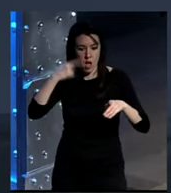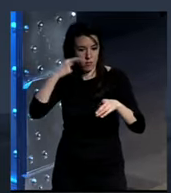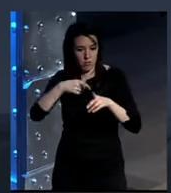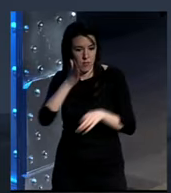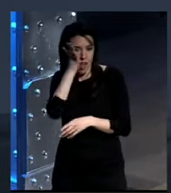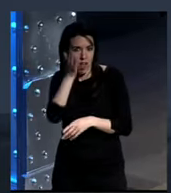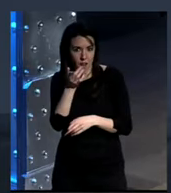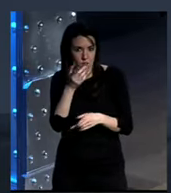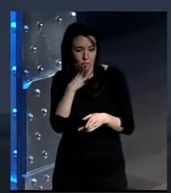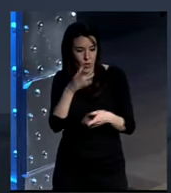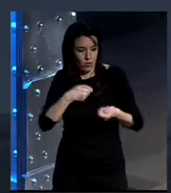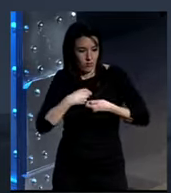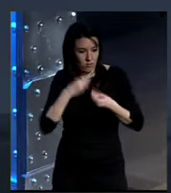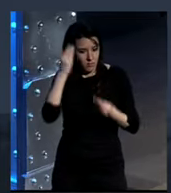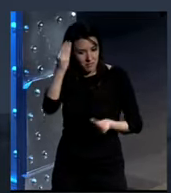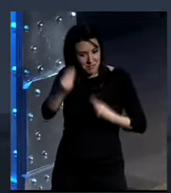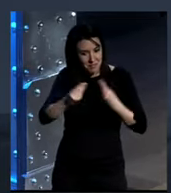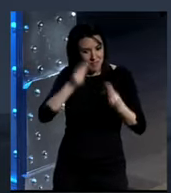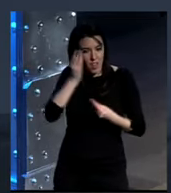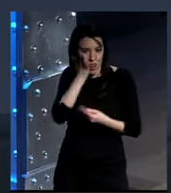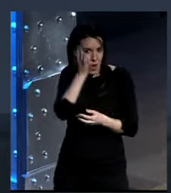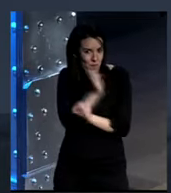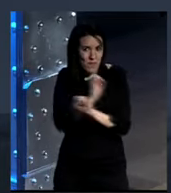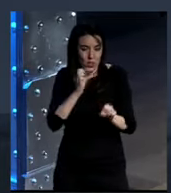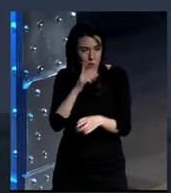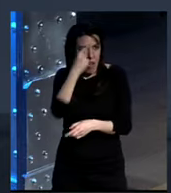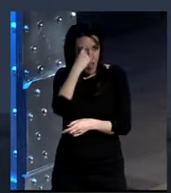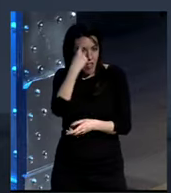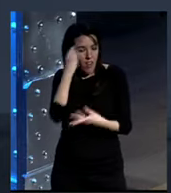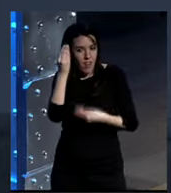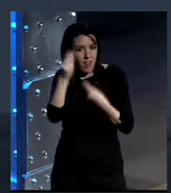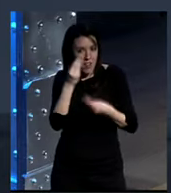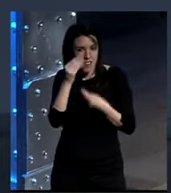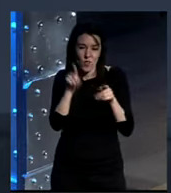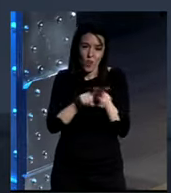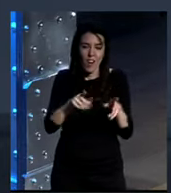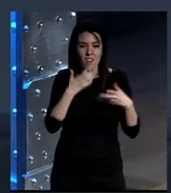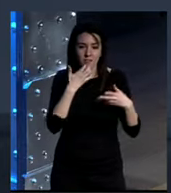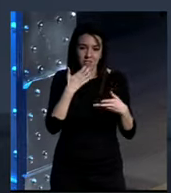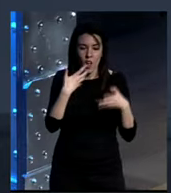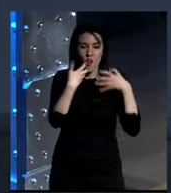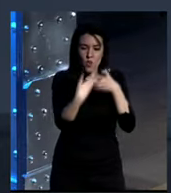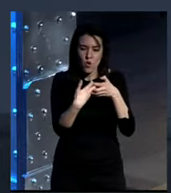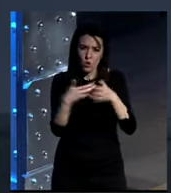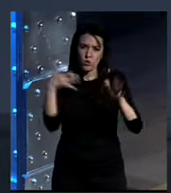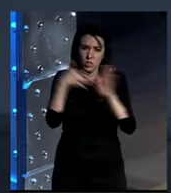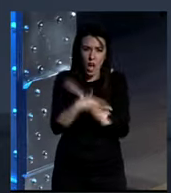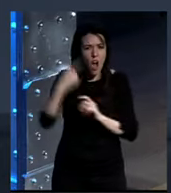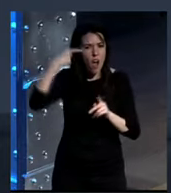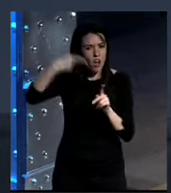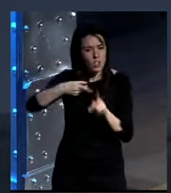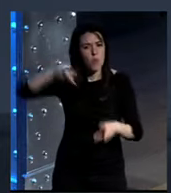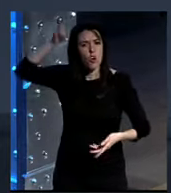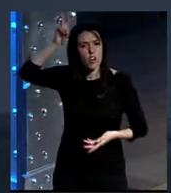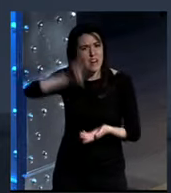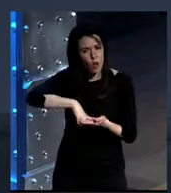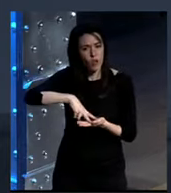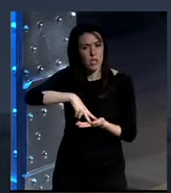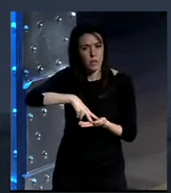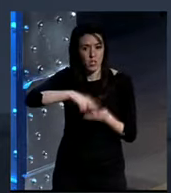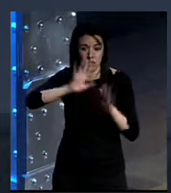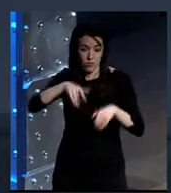tantas, ¿no? Como tantas de este país nuestro. Esa lucha además permanente por un reconocimiento que